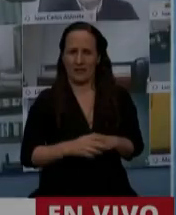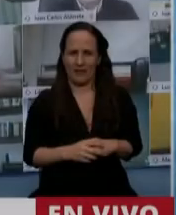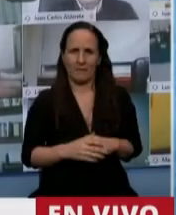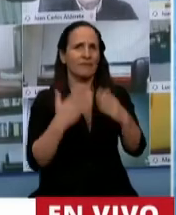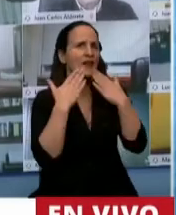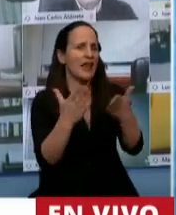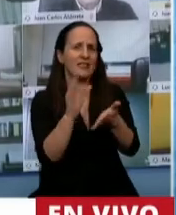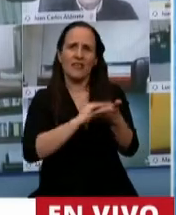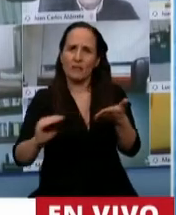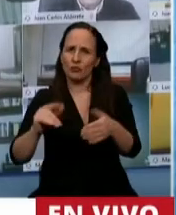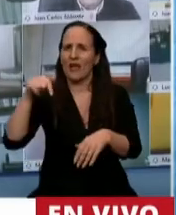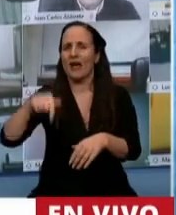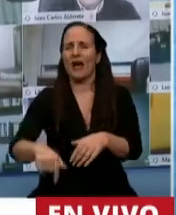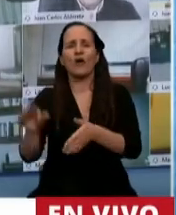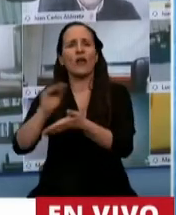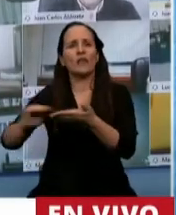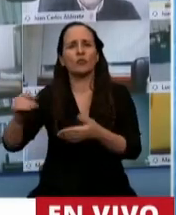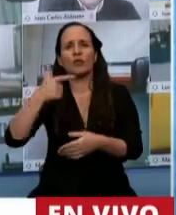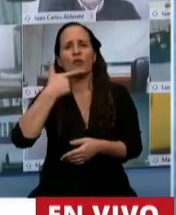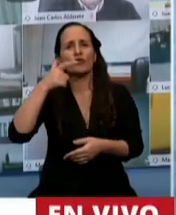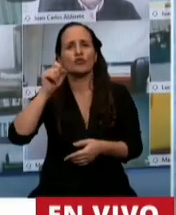Tiene la palabra el diputado Martín Soria.